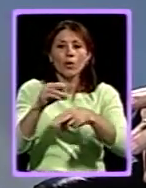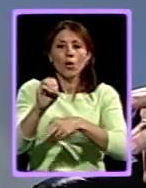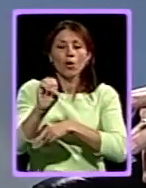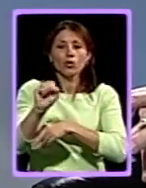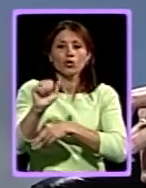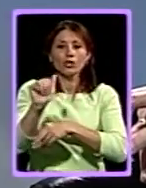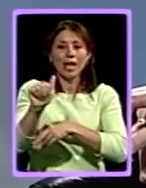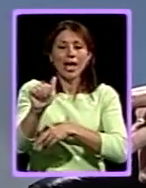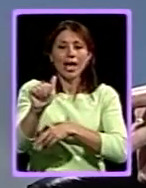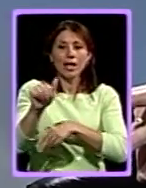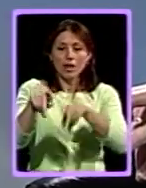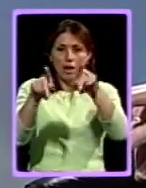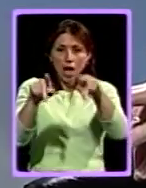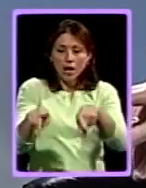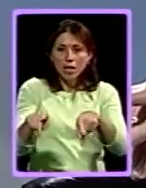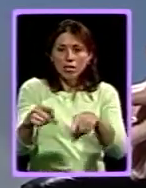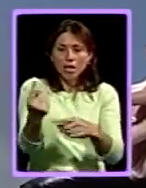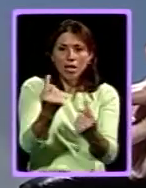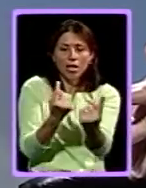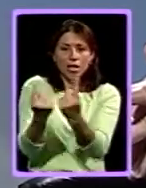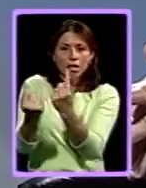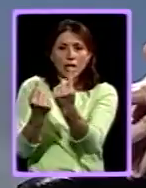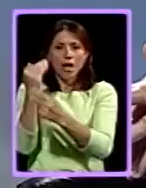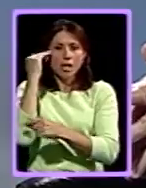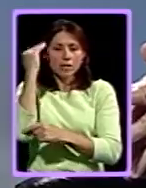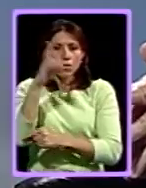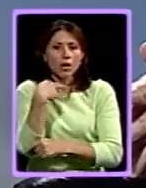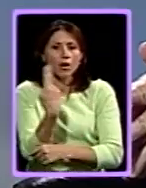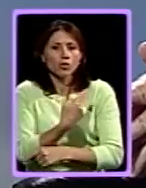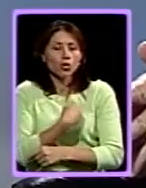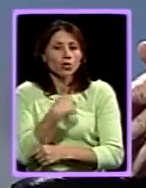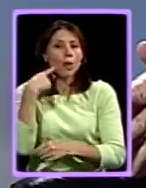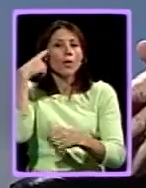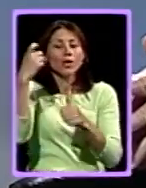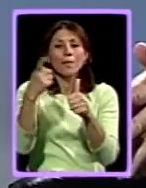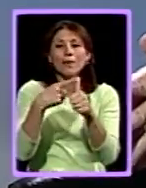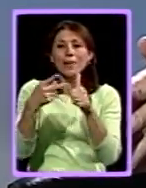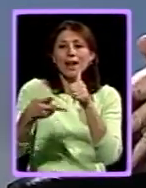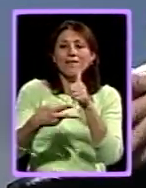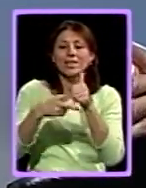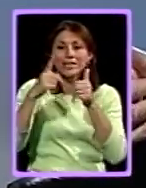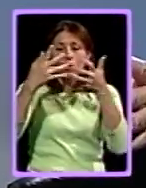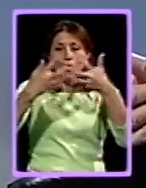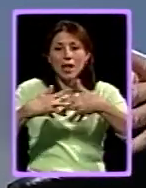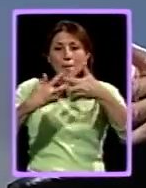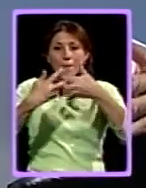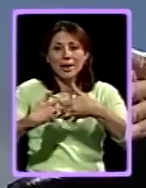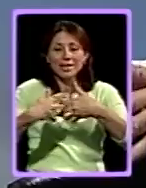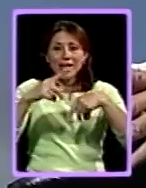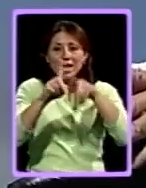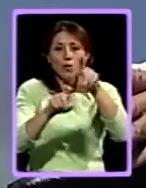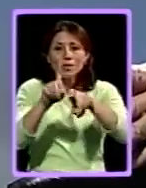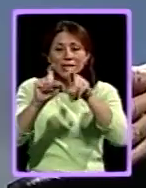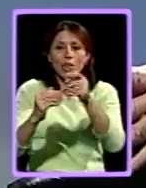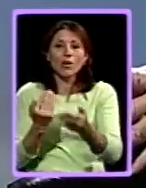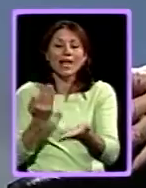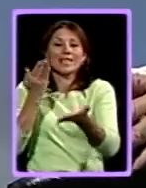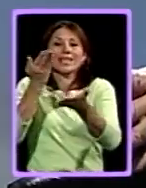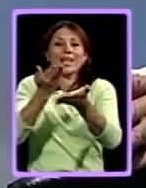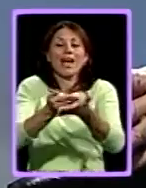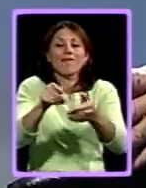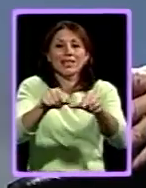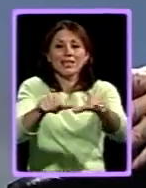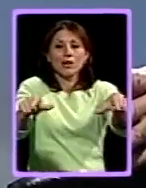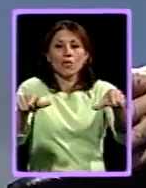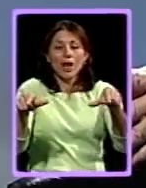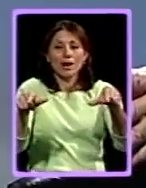a saludarnos y de todo, porque era la primera vez que una empresa encuestadora llegaba hasta ese lugar y la